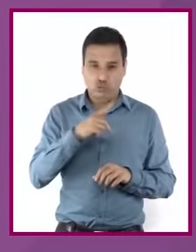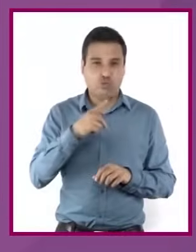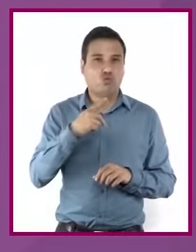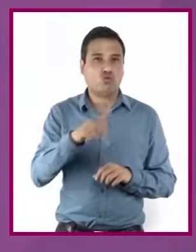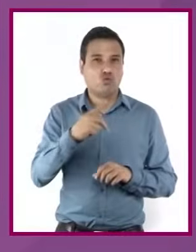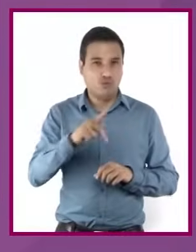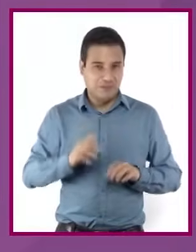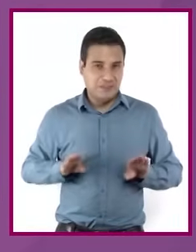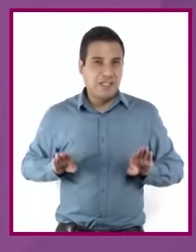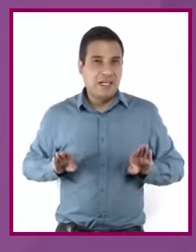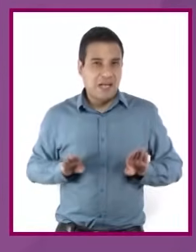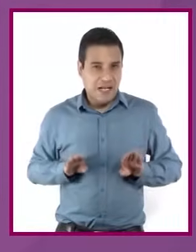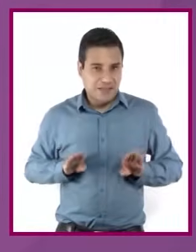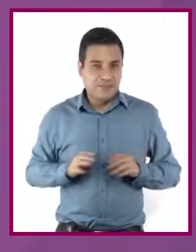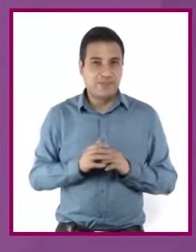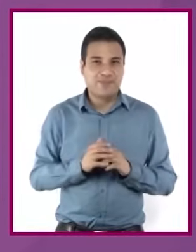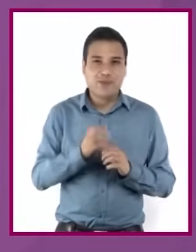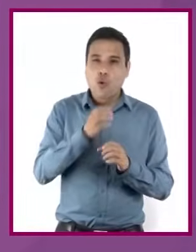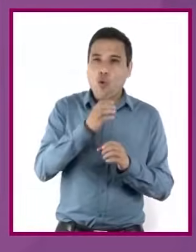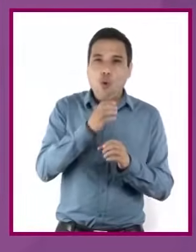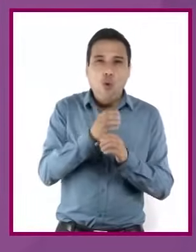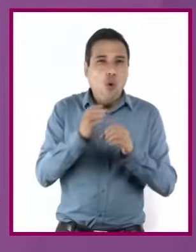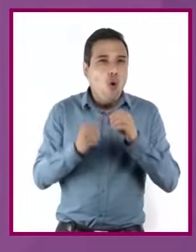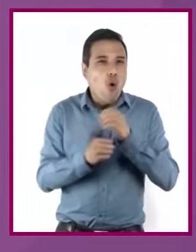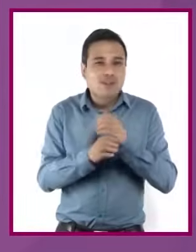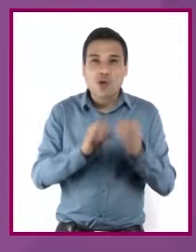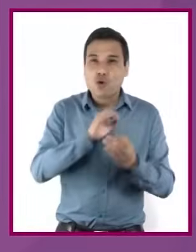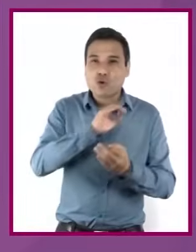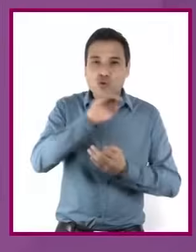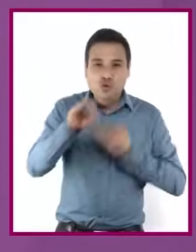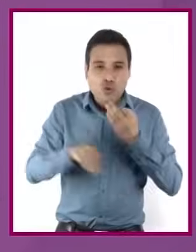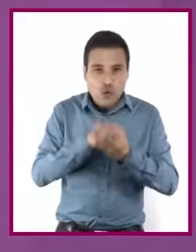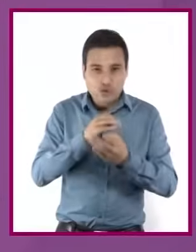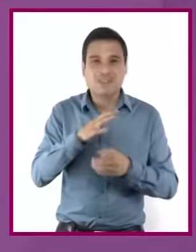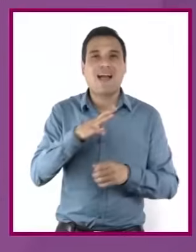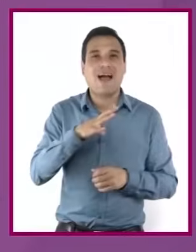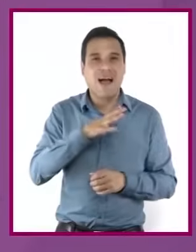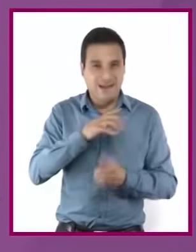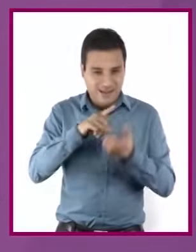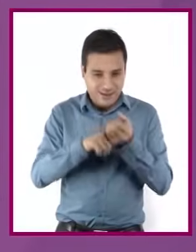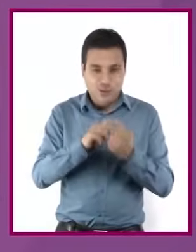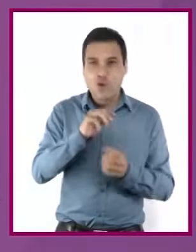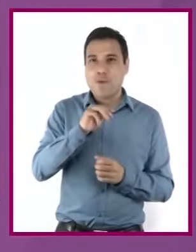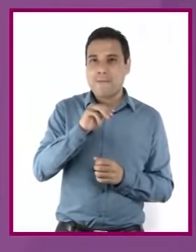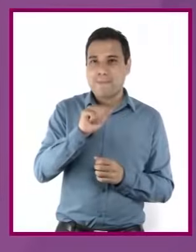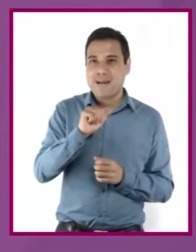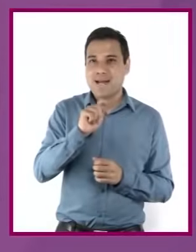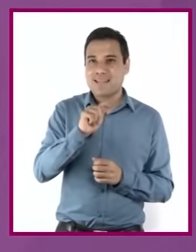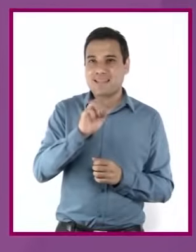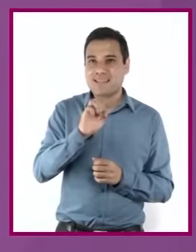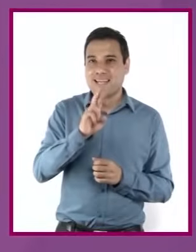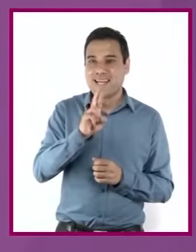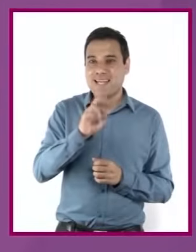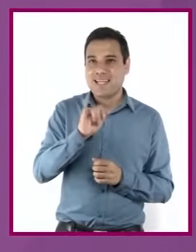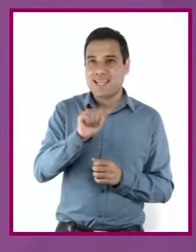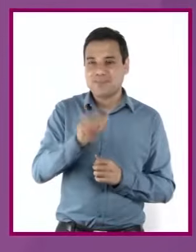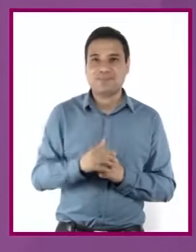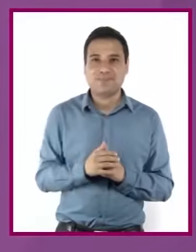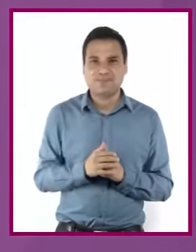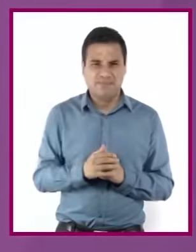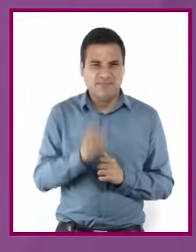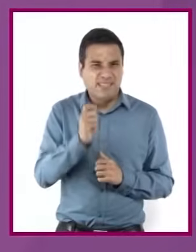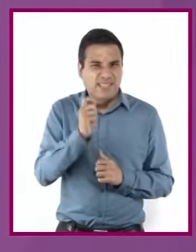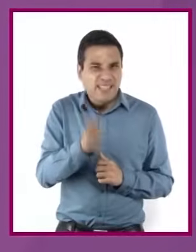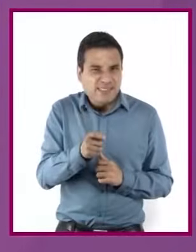materia. Todos los objetos a nuestro alrededor están hechos de materia, cuya primera definición es todo